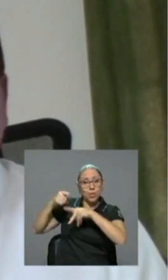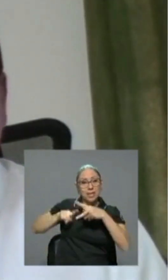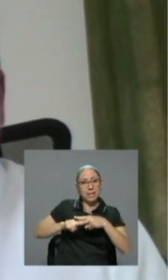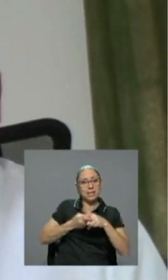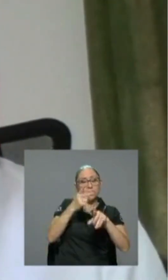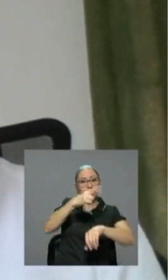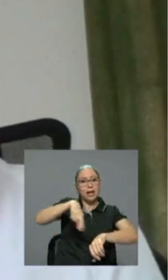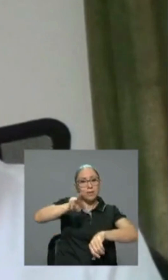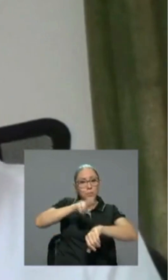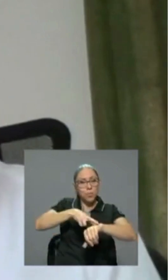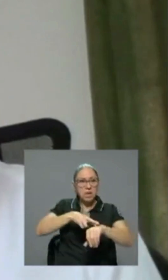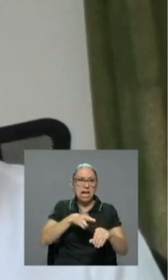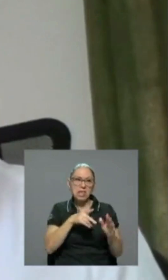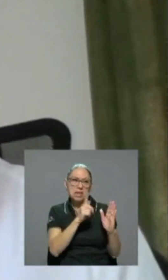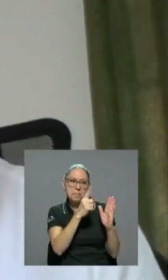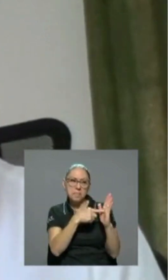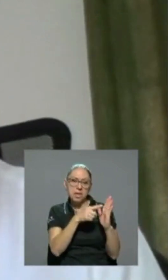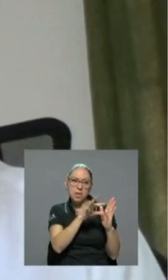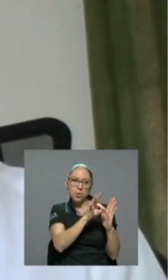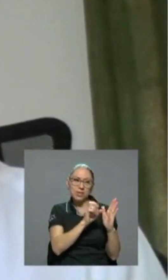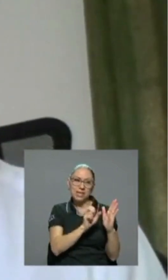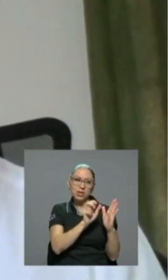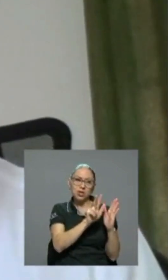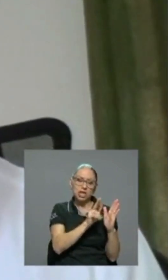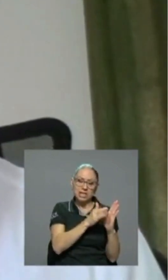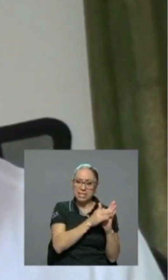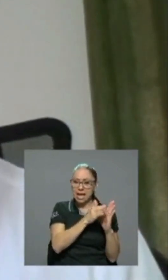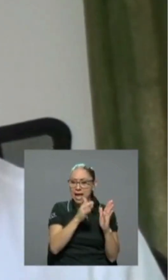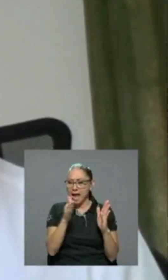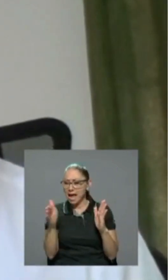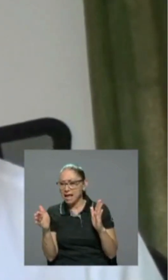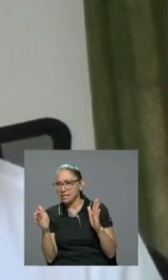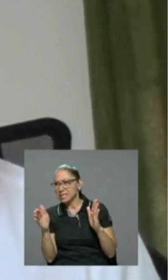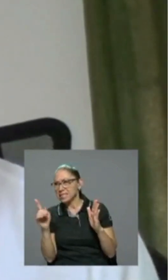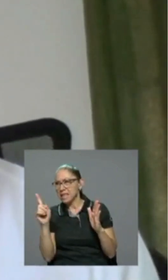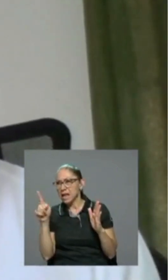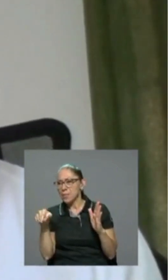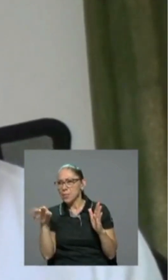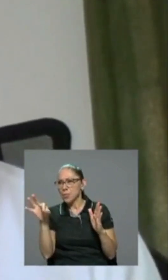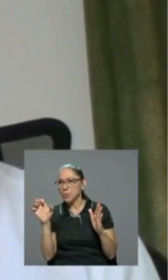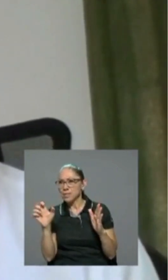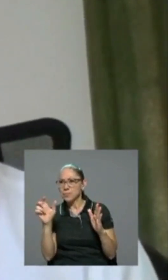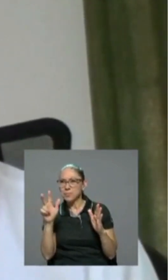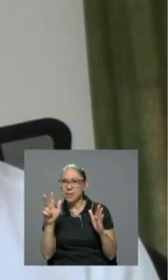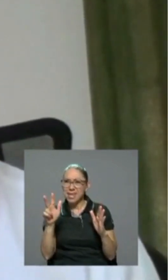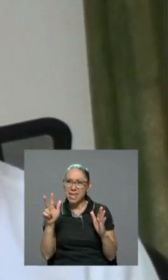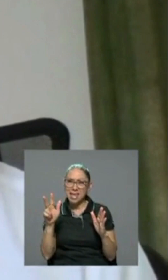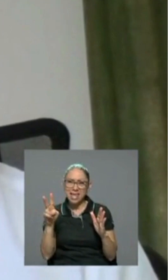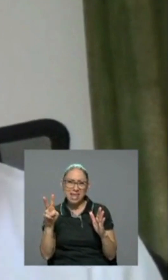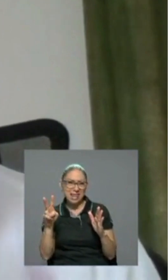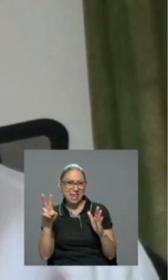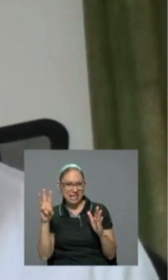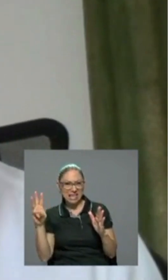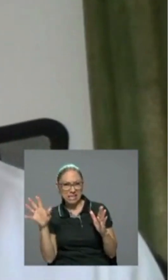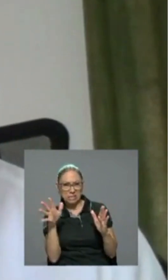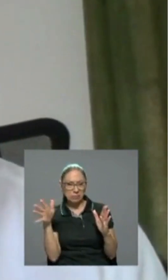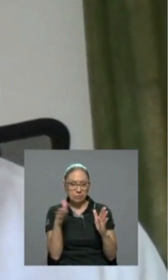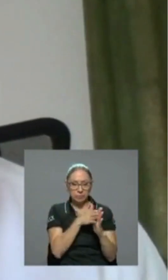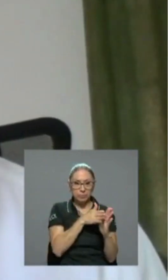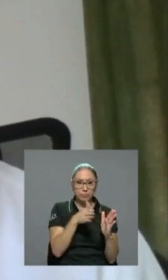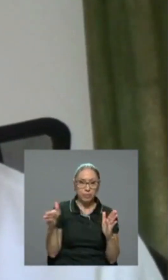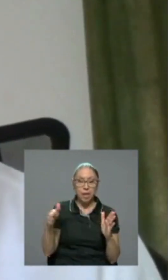entre 1903 hasta los años 25, 26. Entonces, por allí